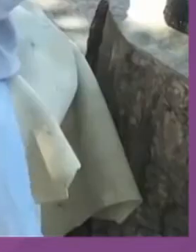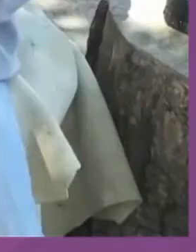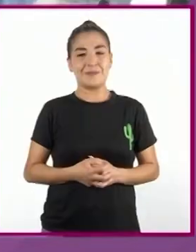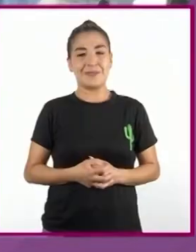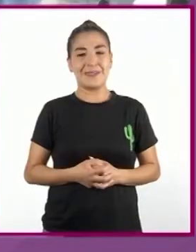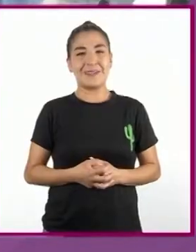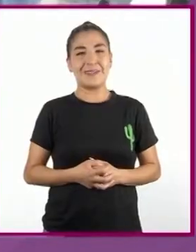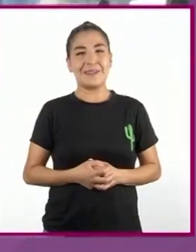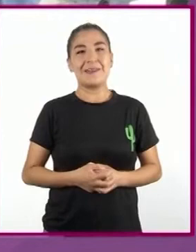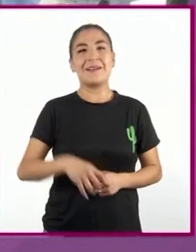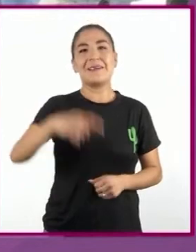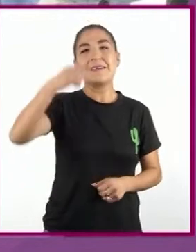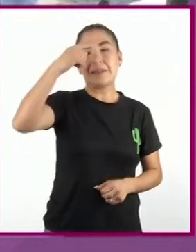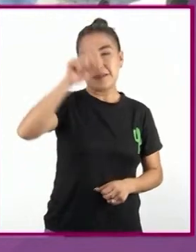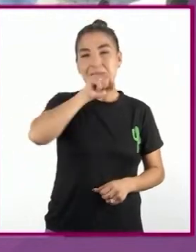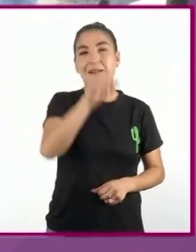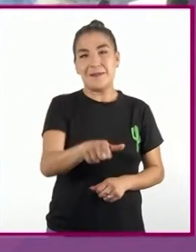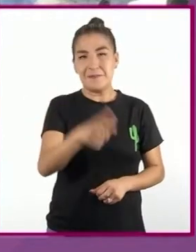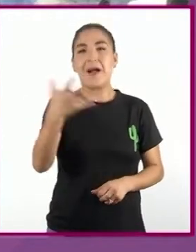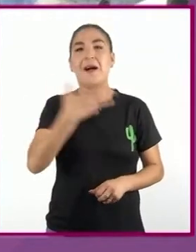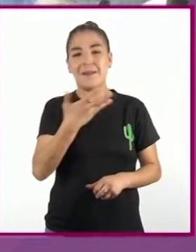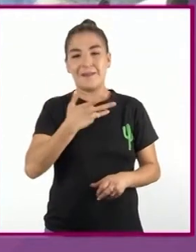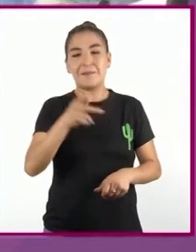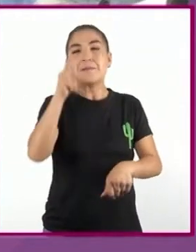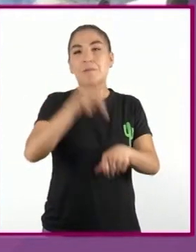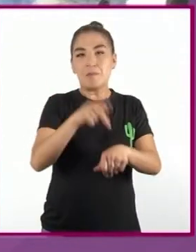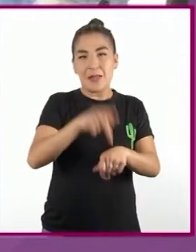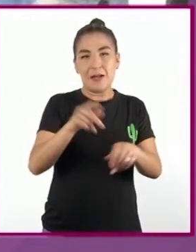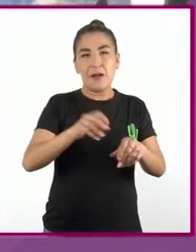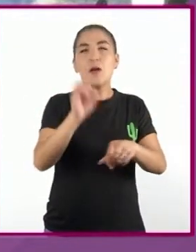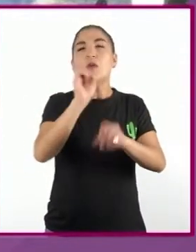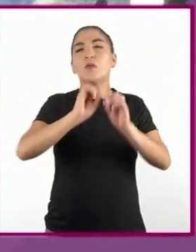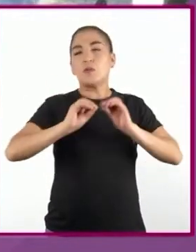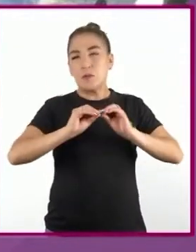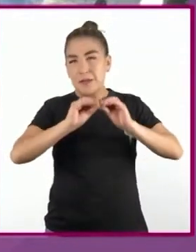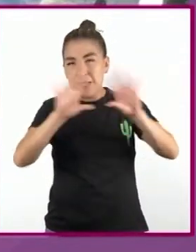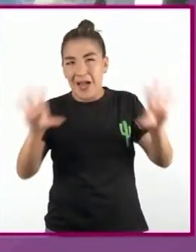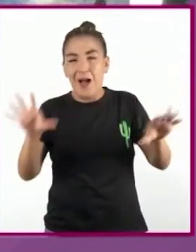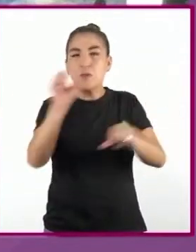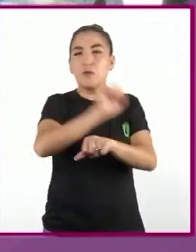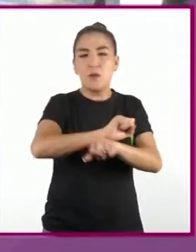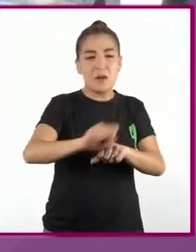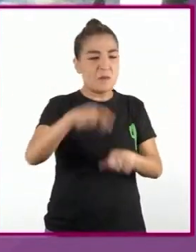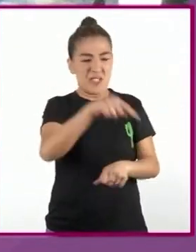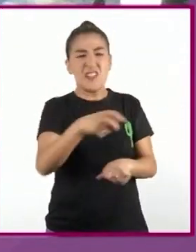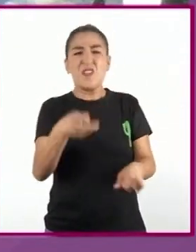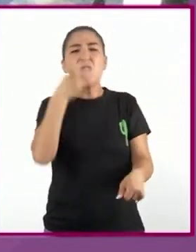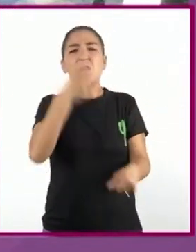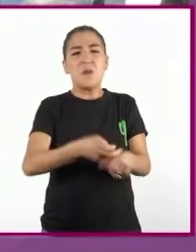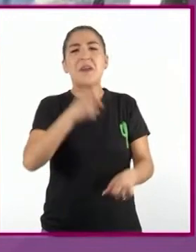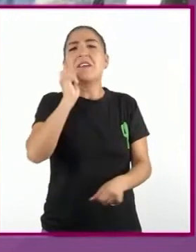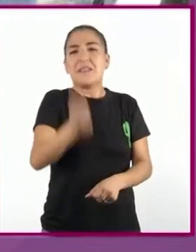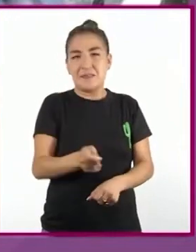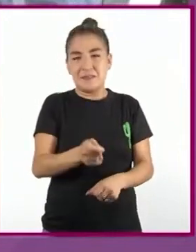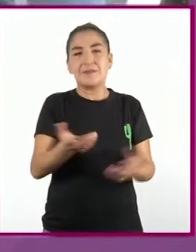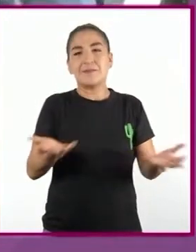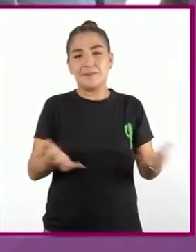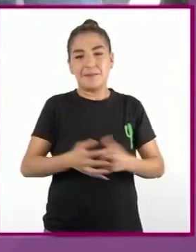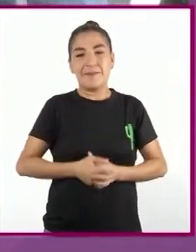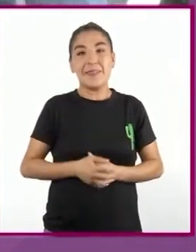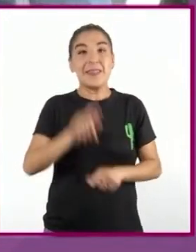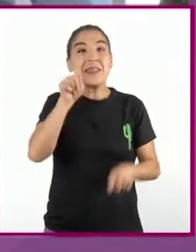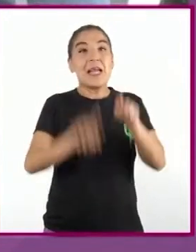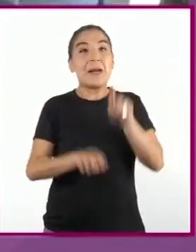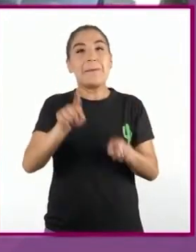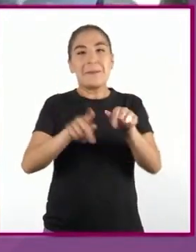Y también hay rocas más claras, también suaves, y la dureza tiene mucho que ver con el tipo de obsidiana